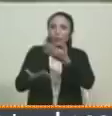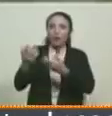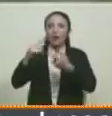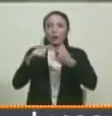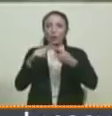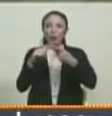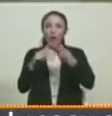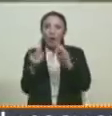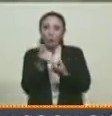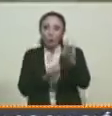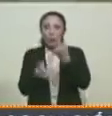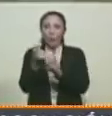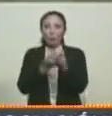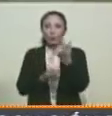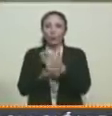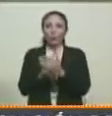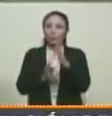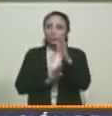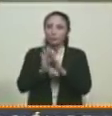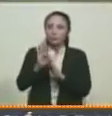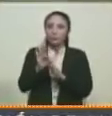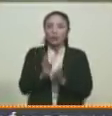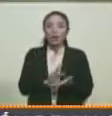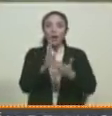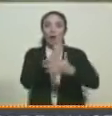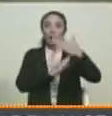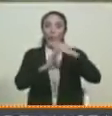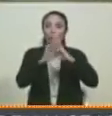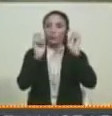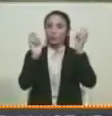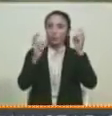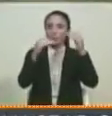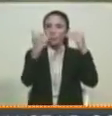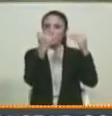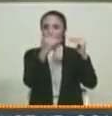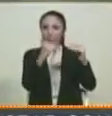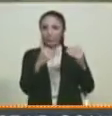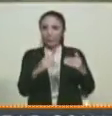Lo define el PPT en 4 consignas. ¿No?